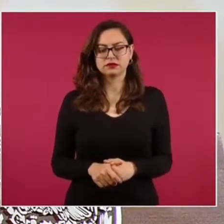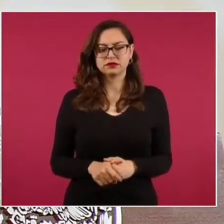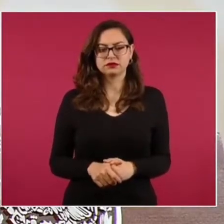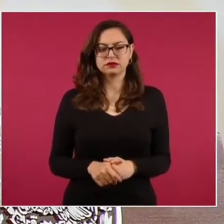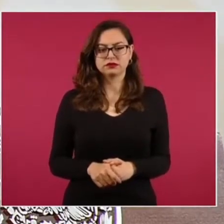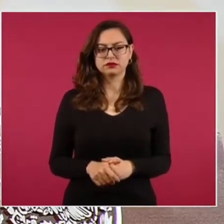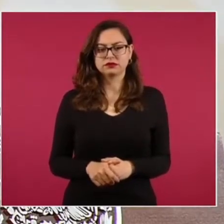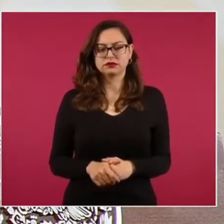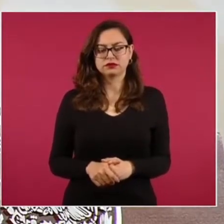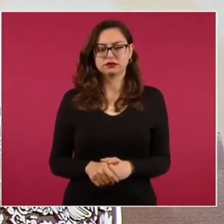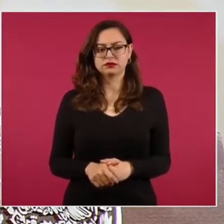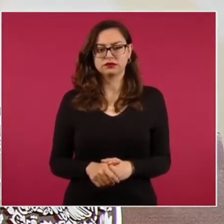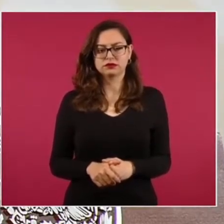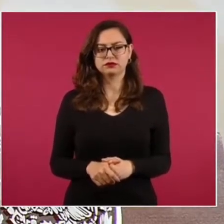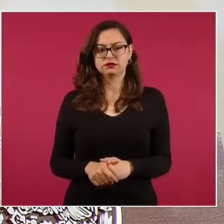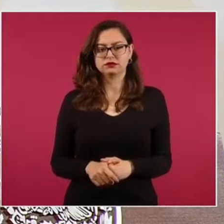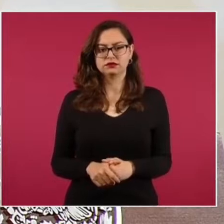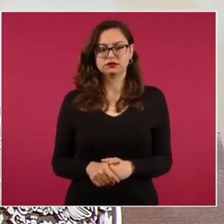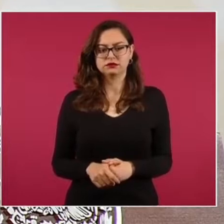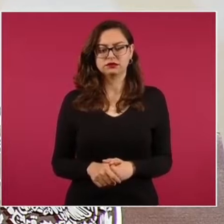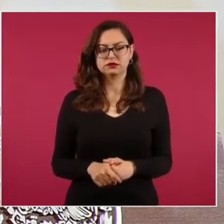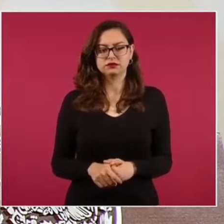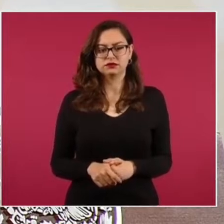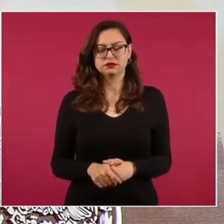acerca de,